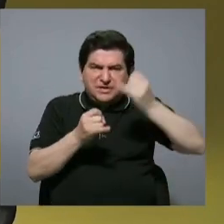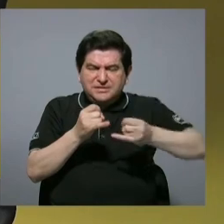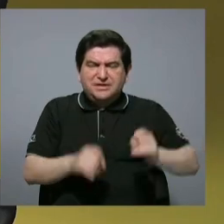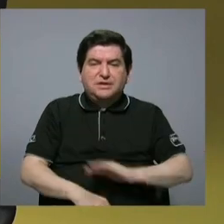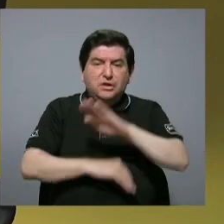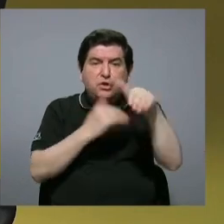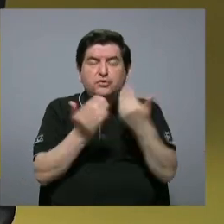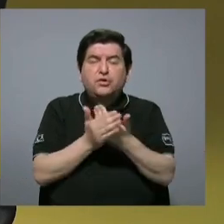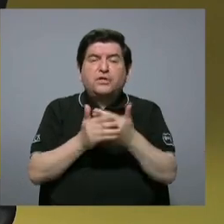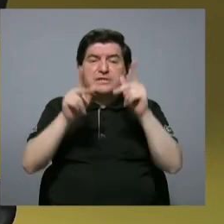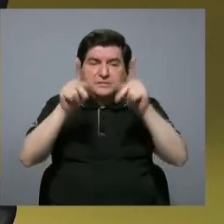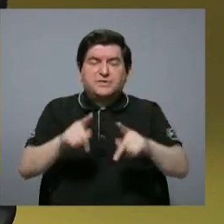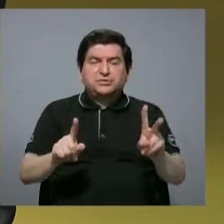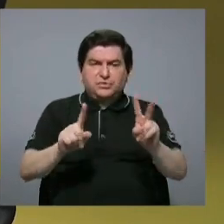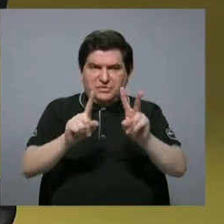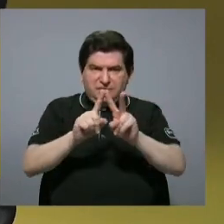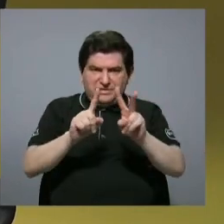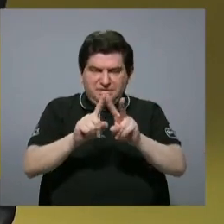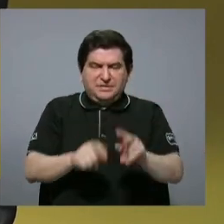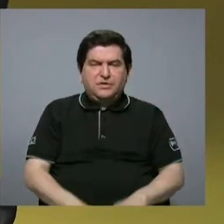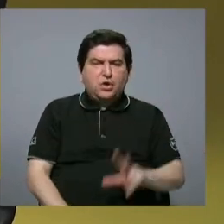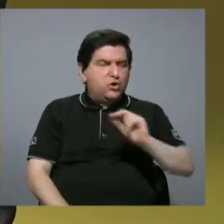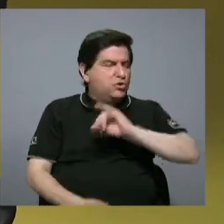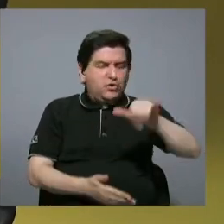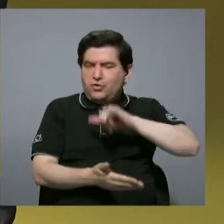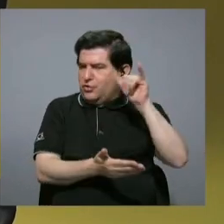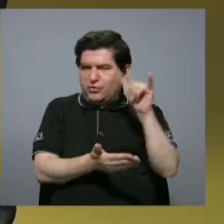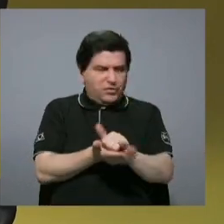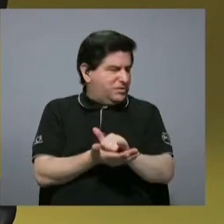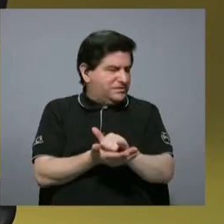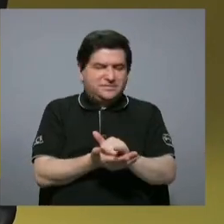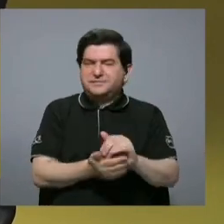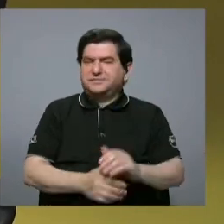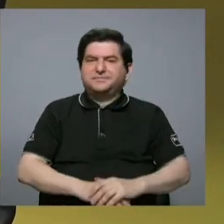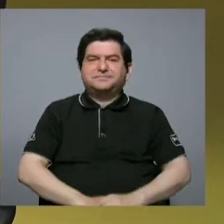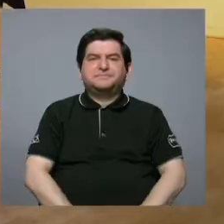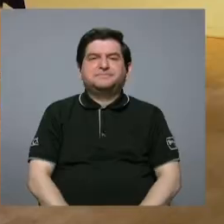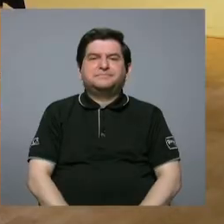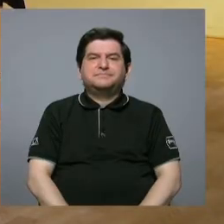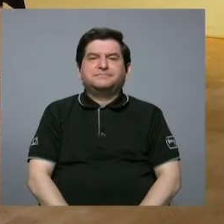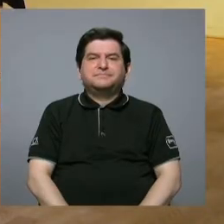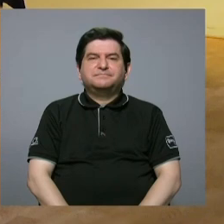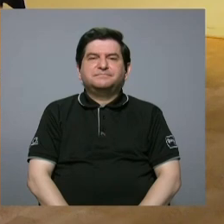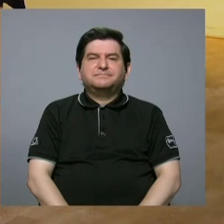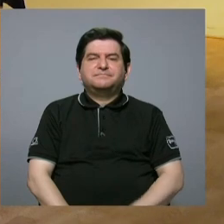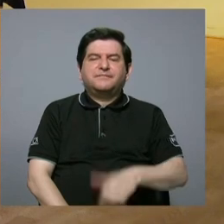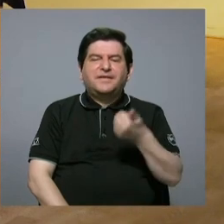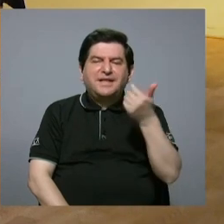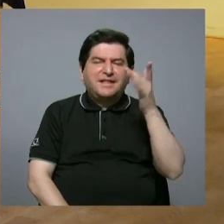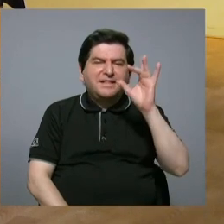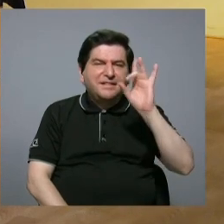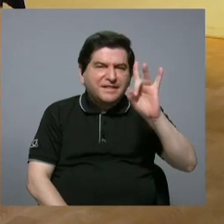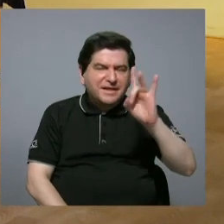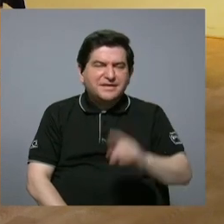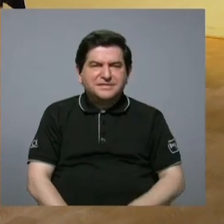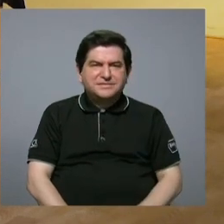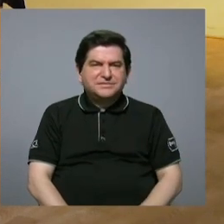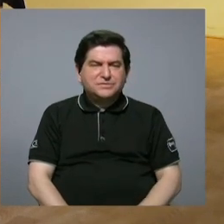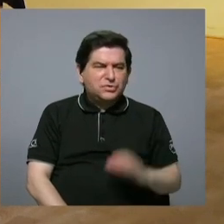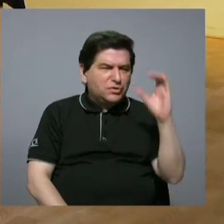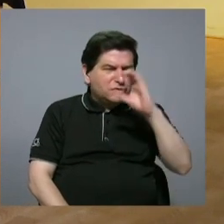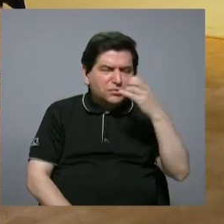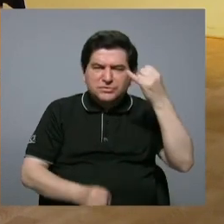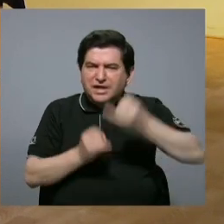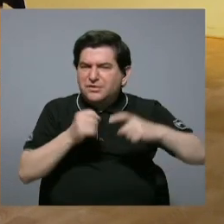de Nicoya, ¿verdad? Soldados no venían de Zamora, sino que eran de Nicoya. Y 18 reclutados a última